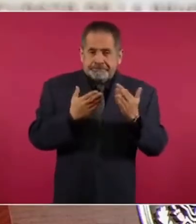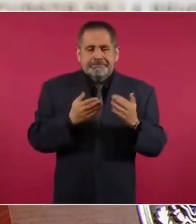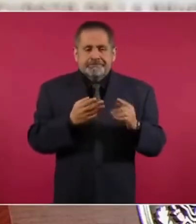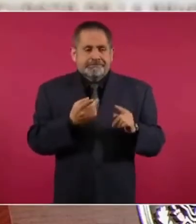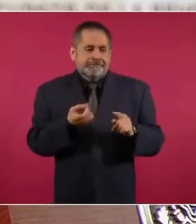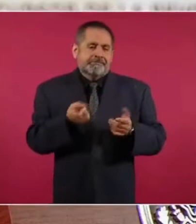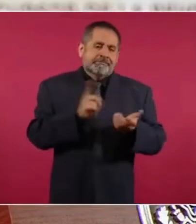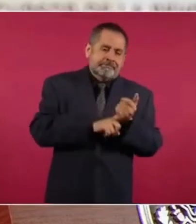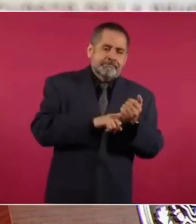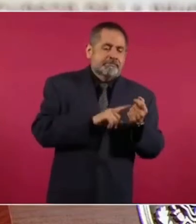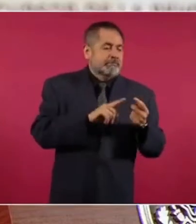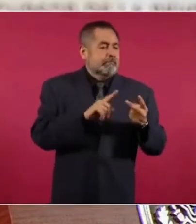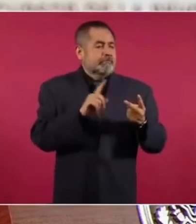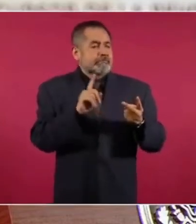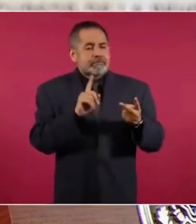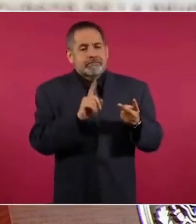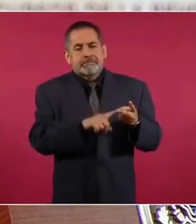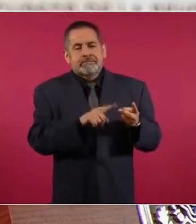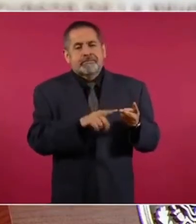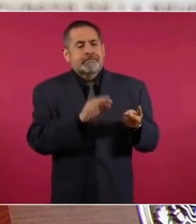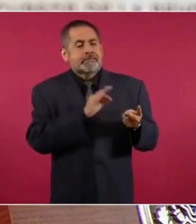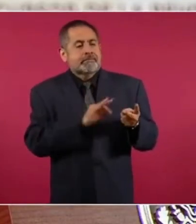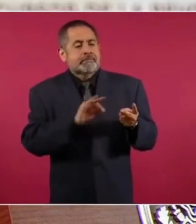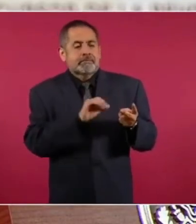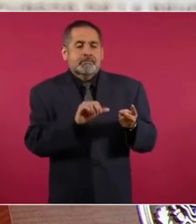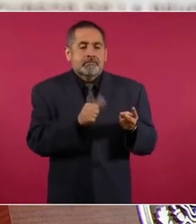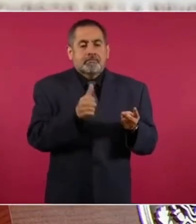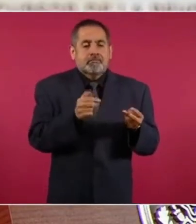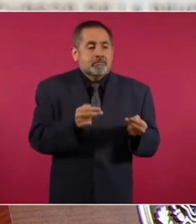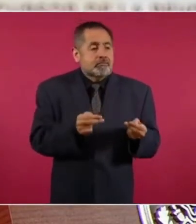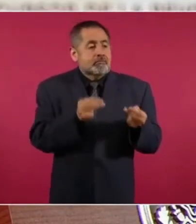sino era lo que les permitía